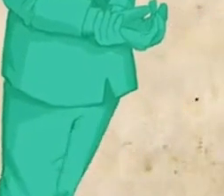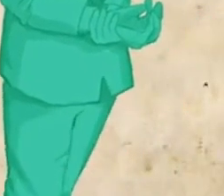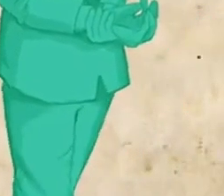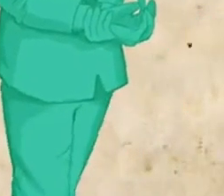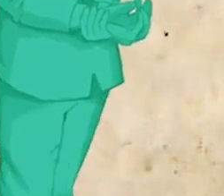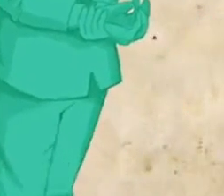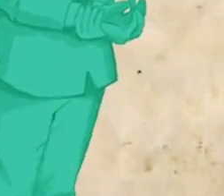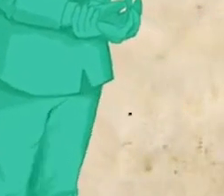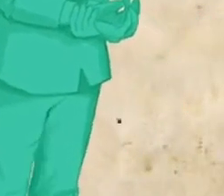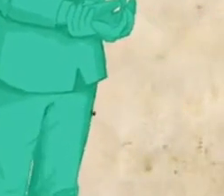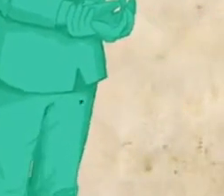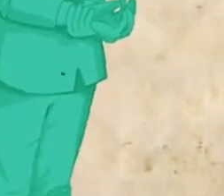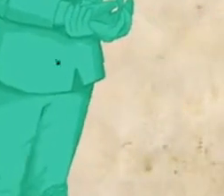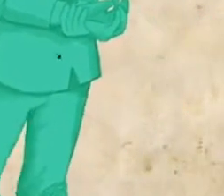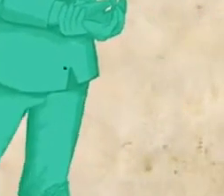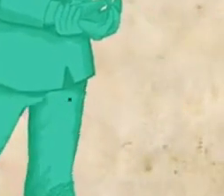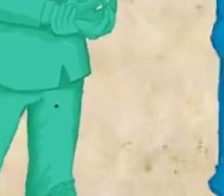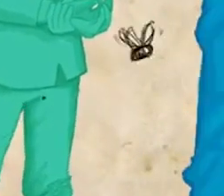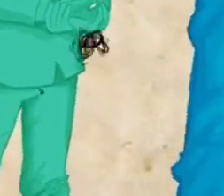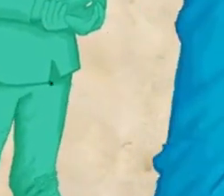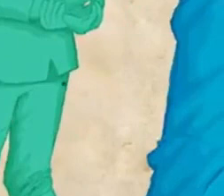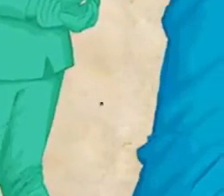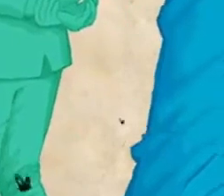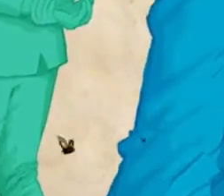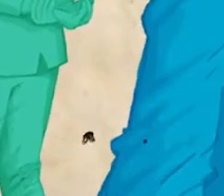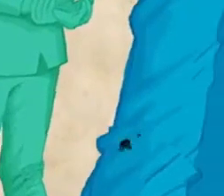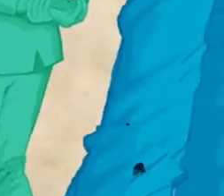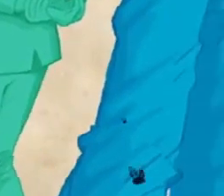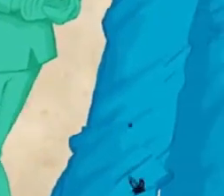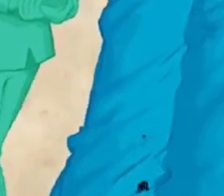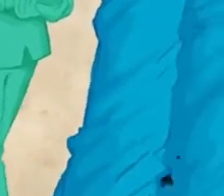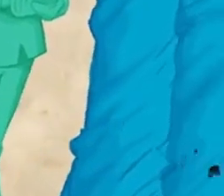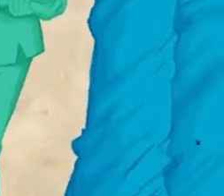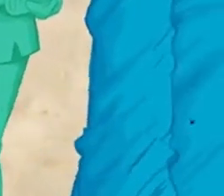no saliera porque había violencia. Me fui acompañando